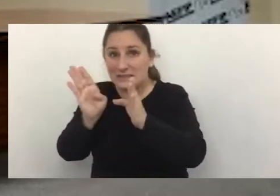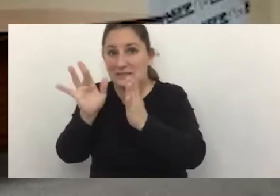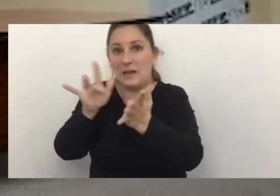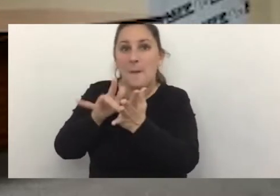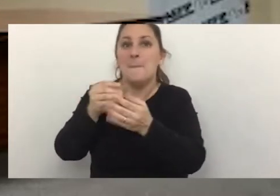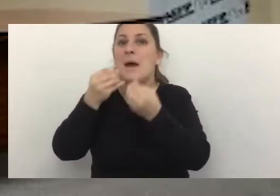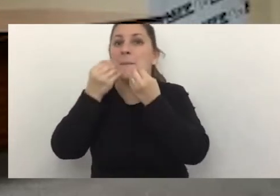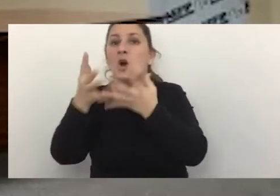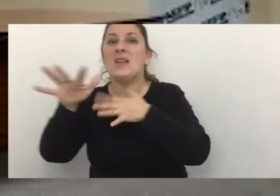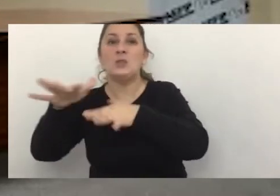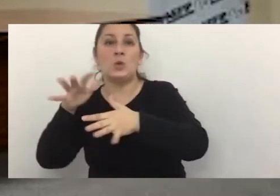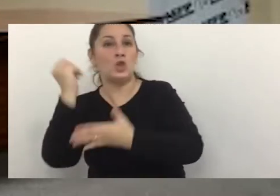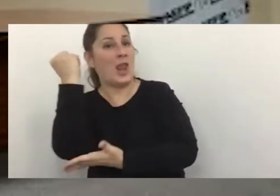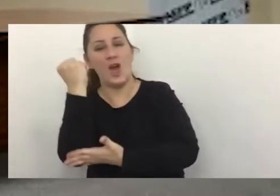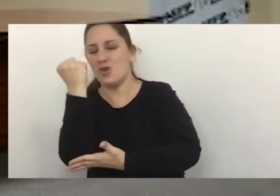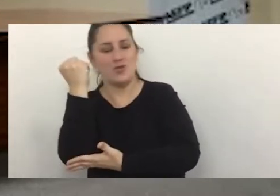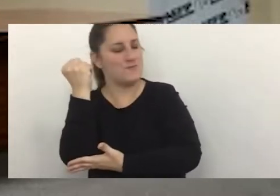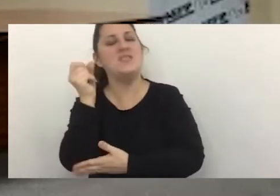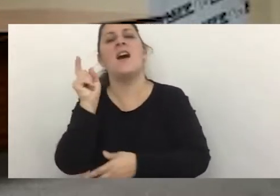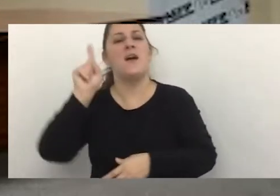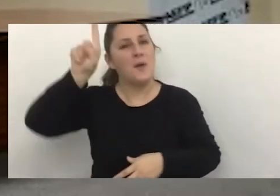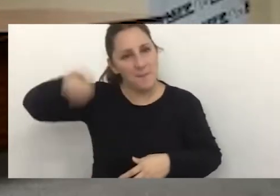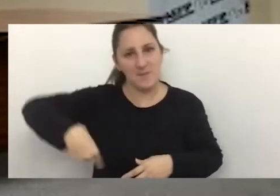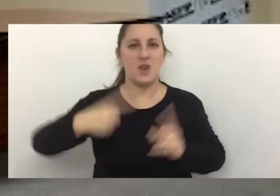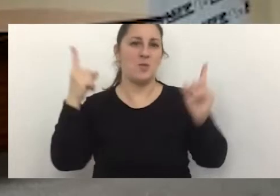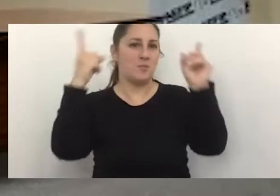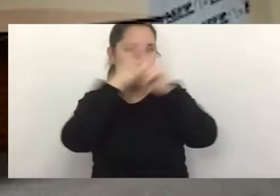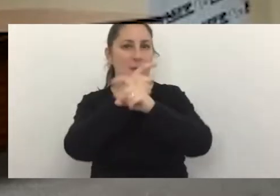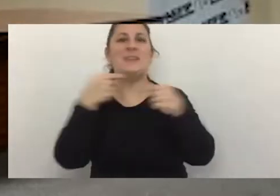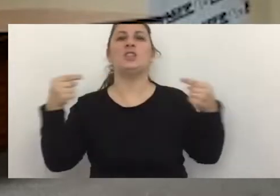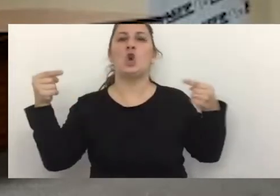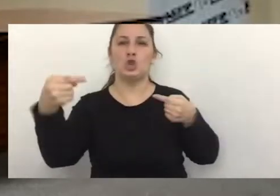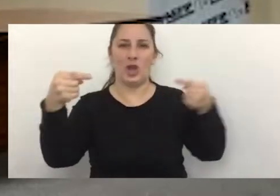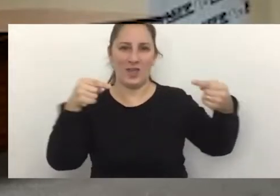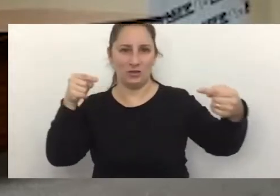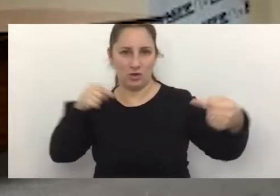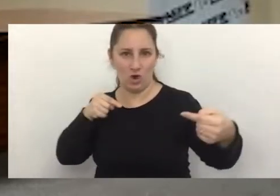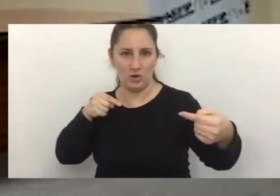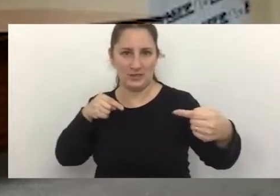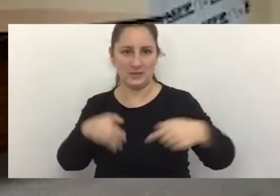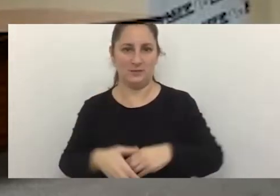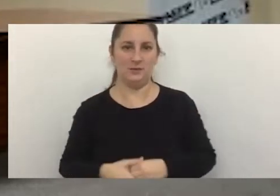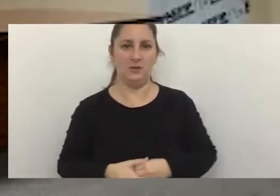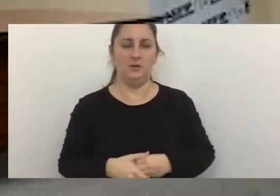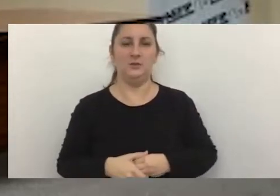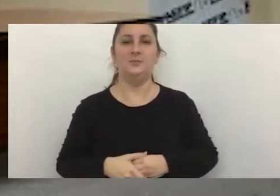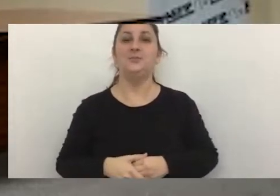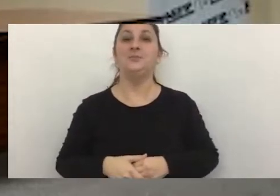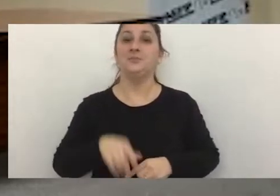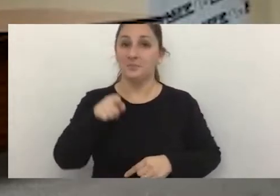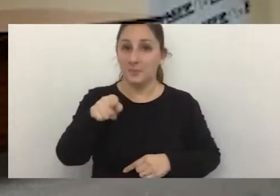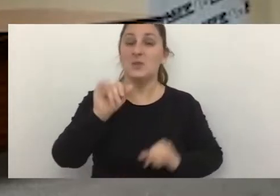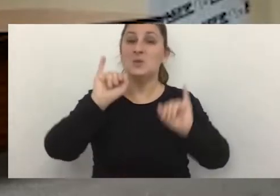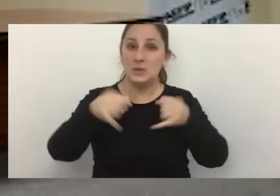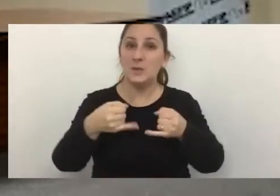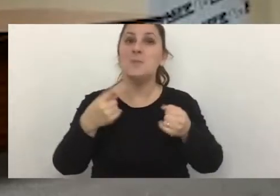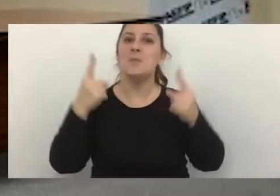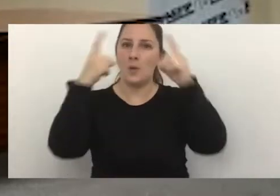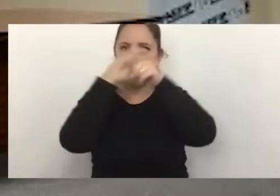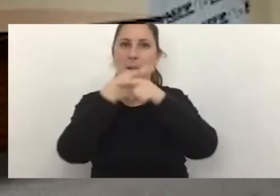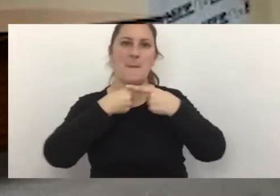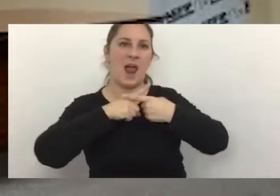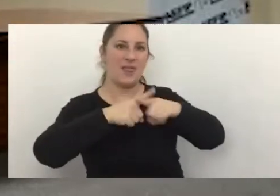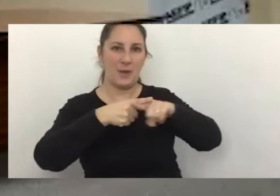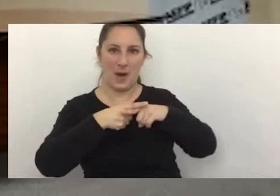situaciones económicas trae problemas y contradicciones. Y esto sí es un problema de debate, pero por